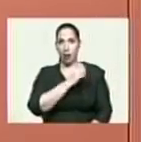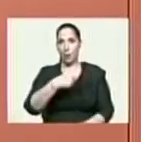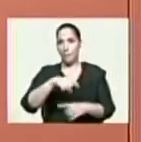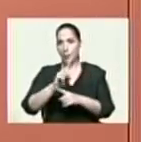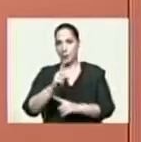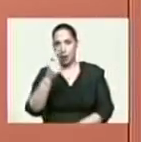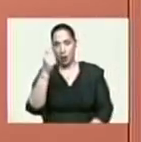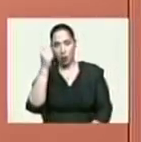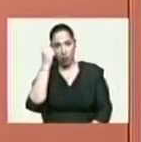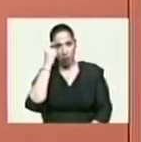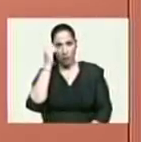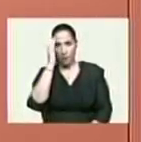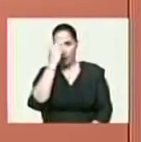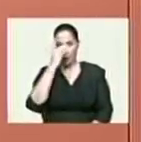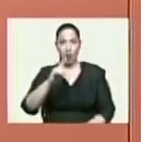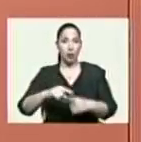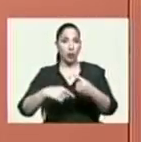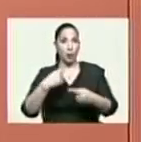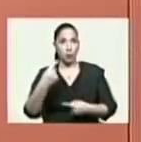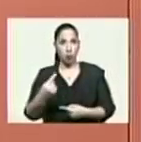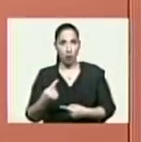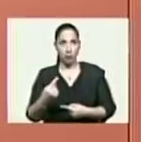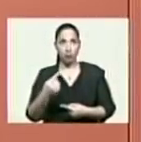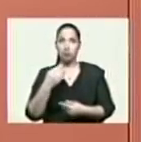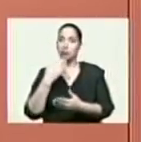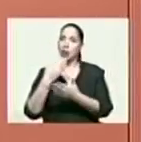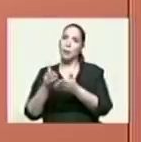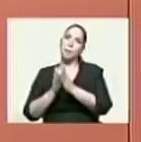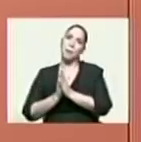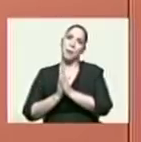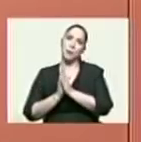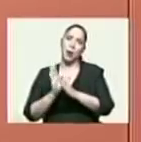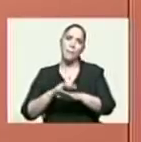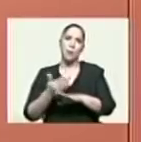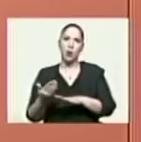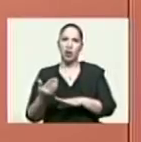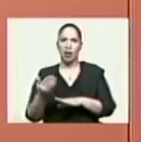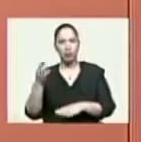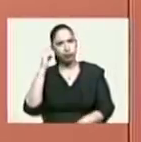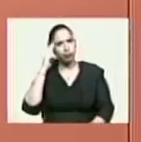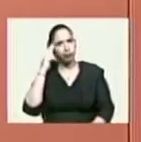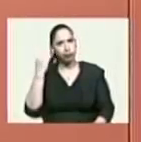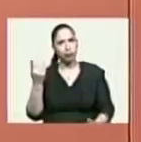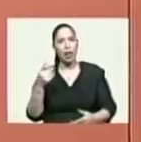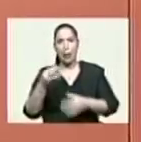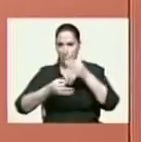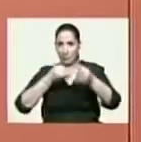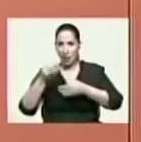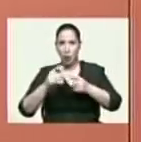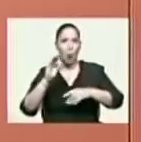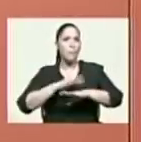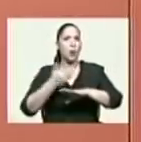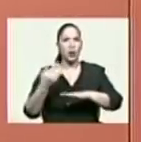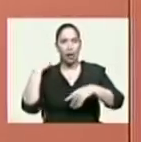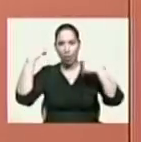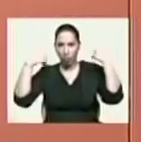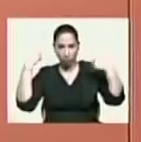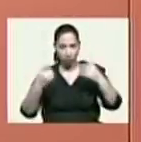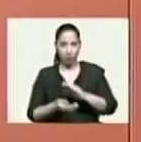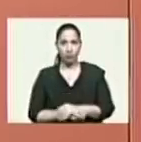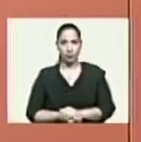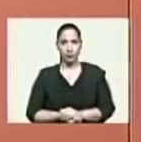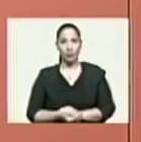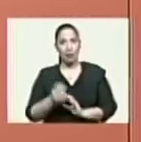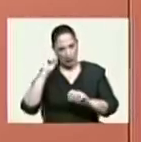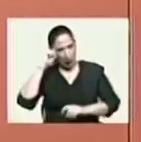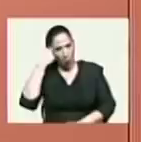febrero. Y luego paso a explicarles por qué razón se volvieron locos. ¿Se acuerdan el fin de semana pasado, donde empezaron